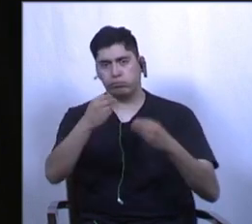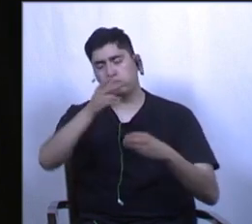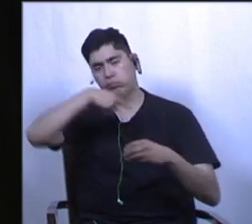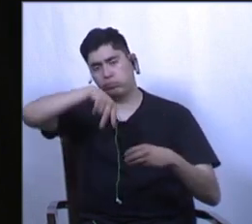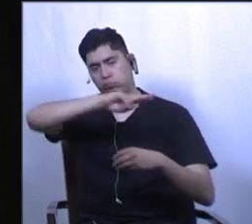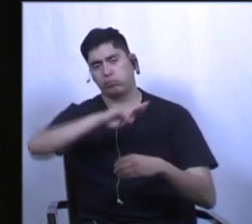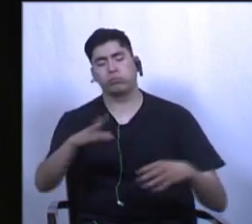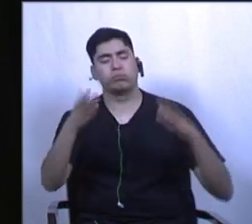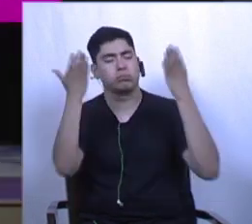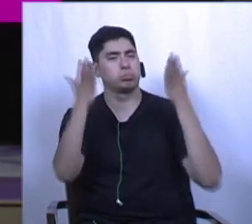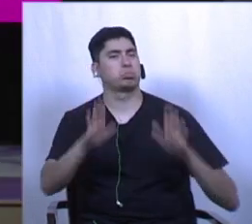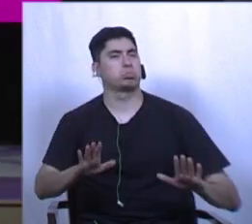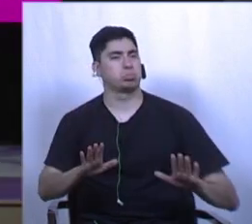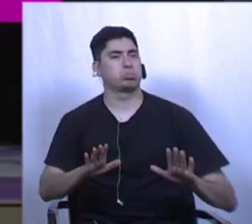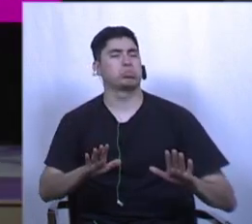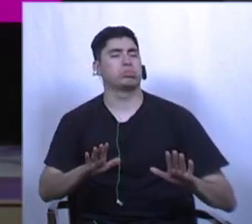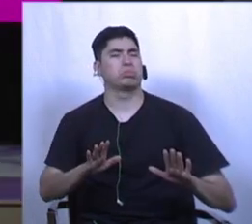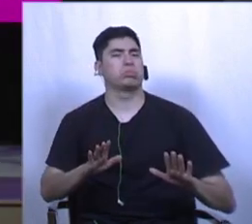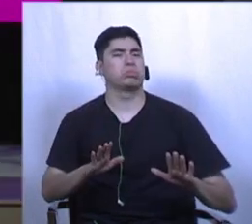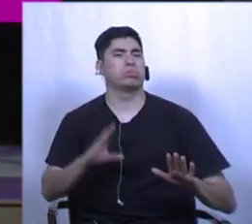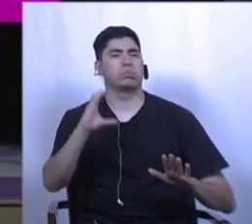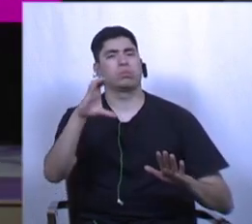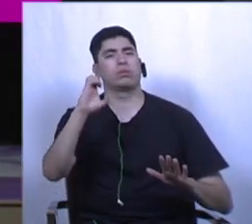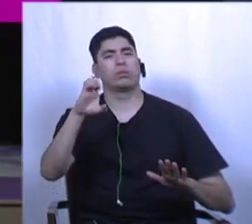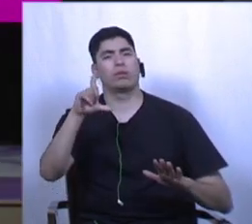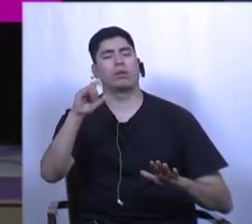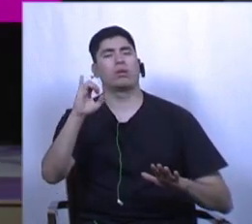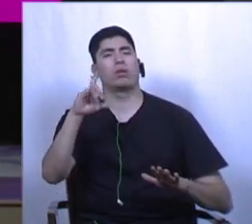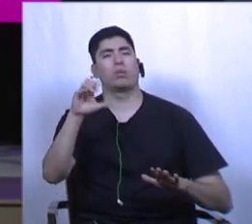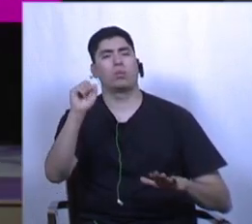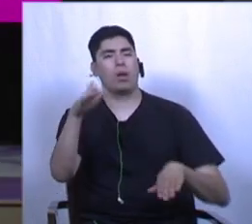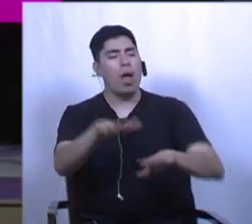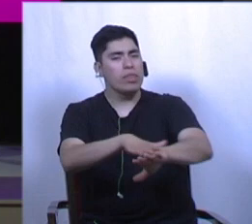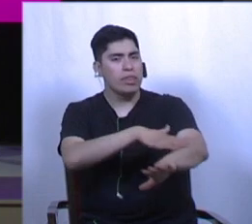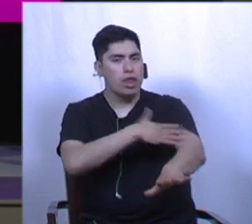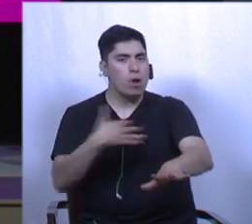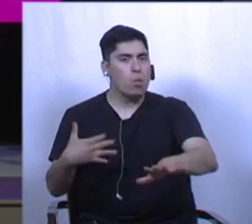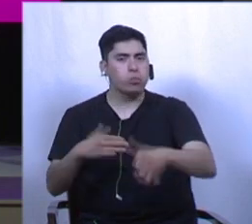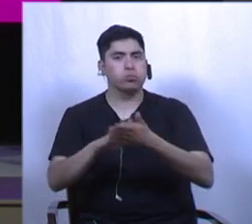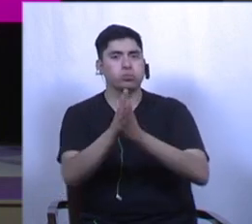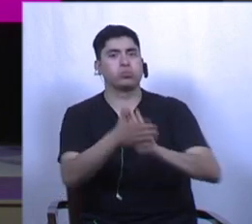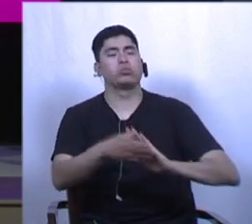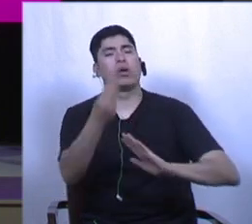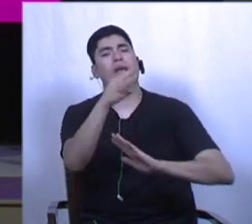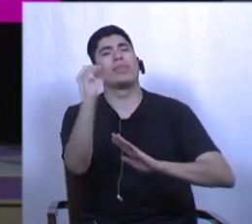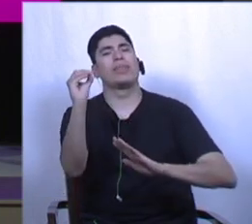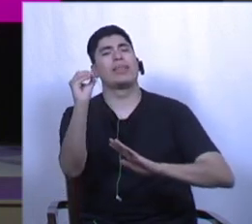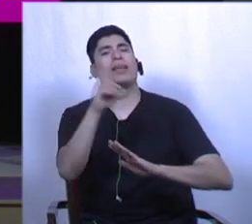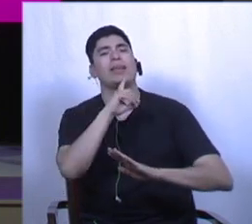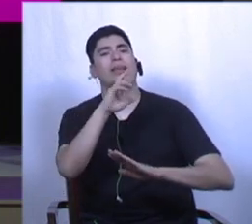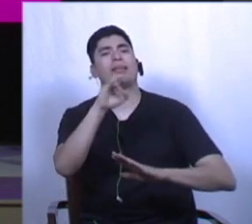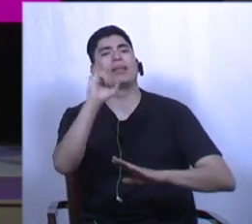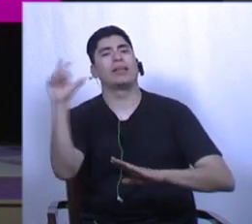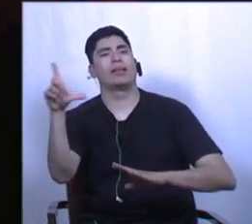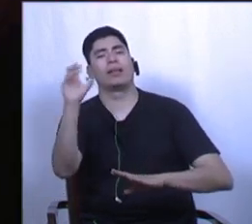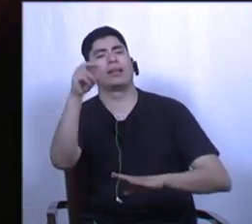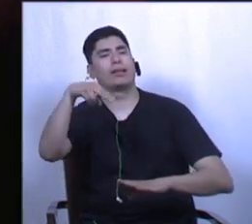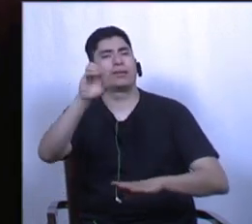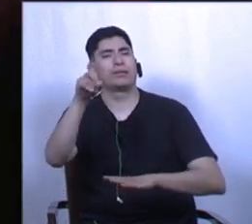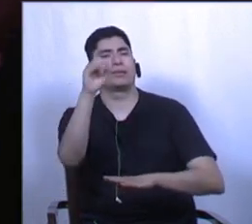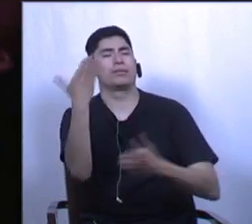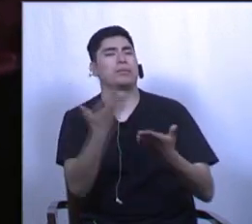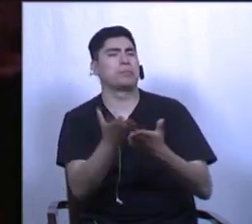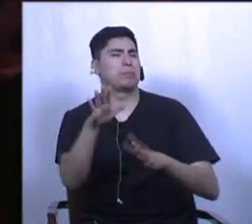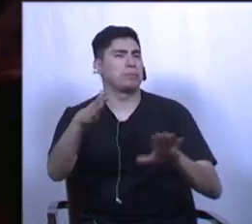en el planeta. Si pensamos en las células de nuestro cuerpo, cada uno de nosotros tiene 30 trillones de células humanas, pero tenemos alrededor